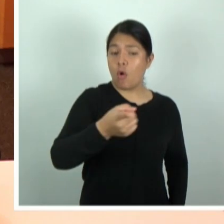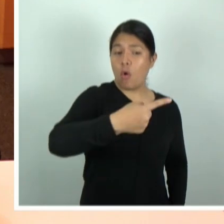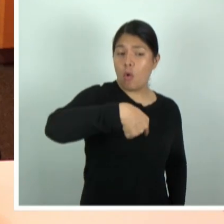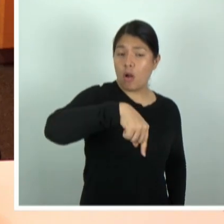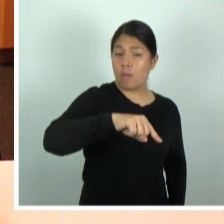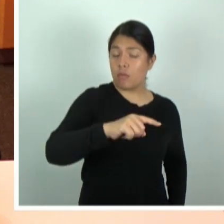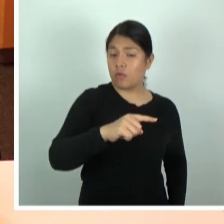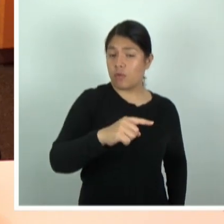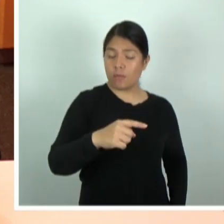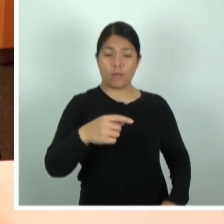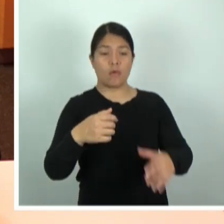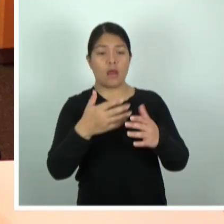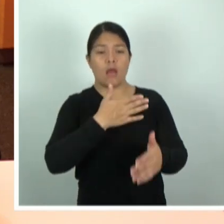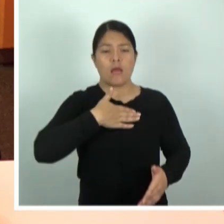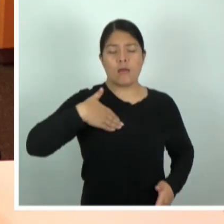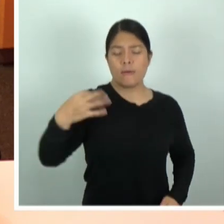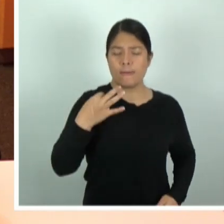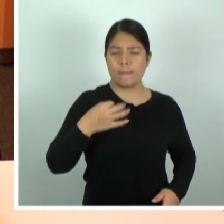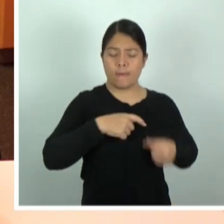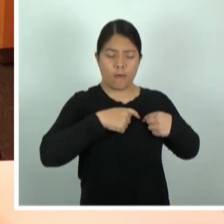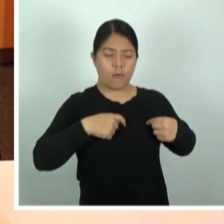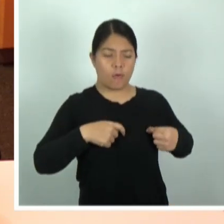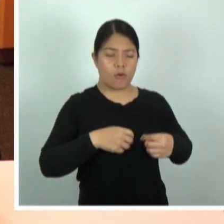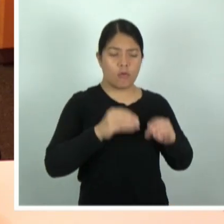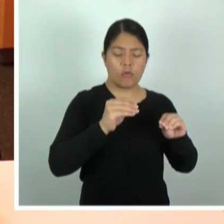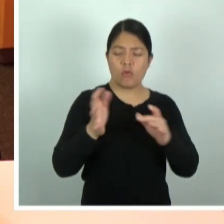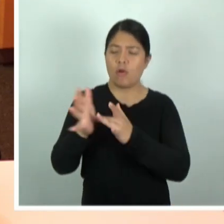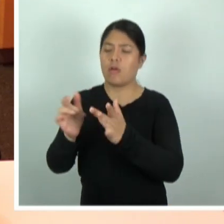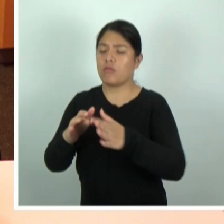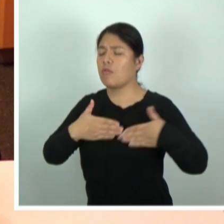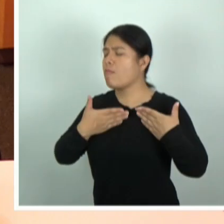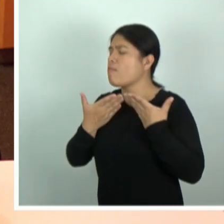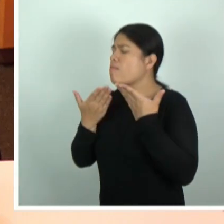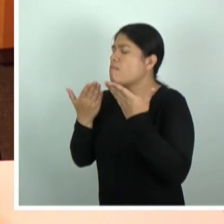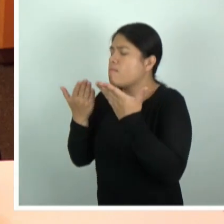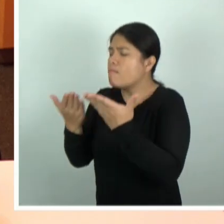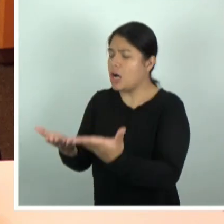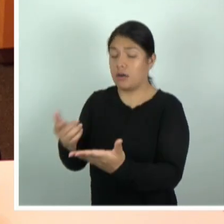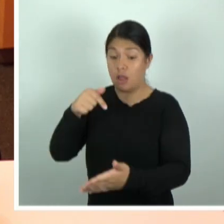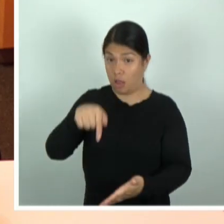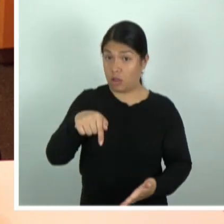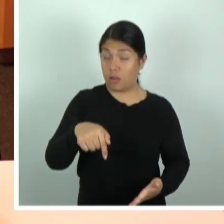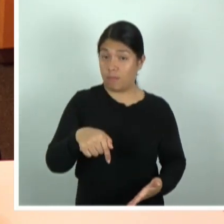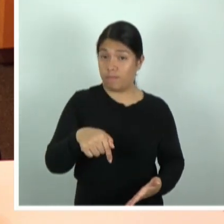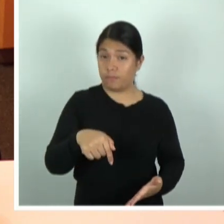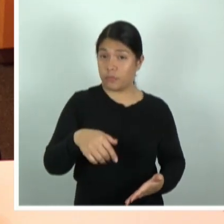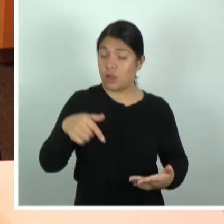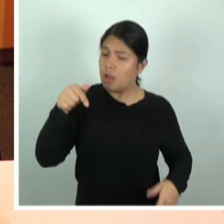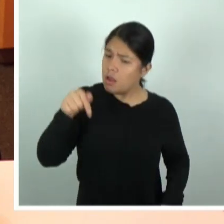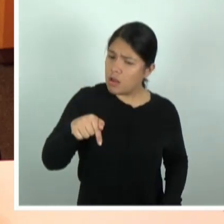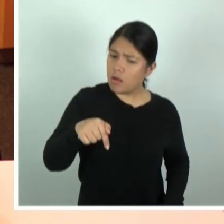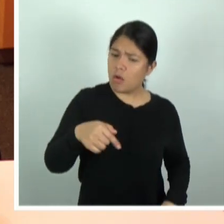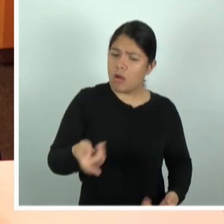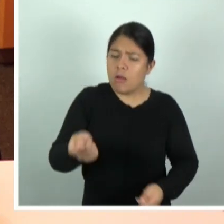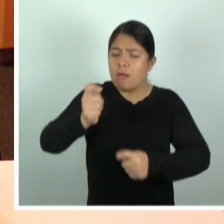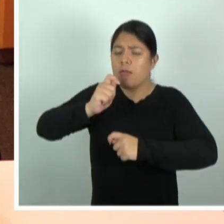quieran entregar su corazón a Jesucristo en este día y recibir por su gracia,